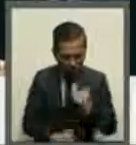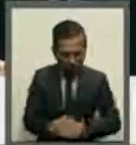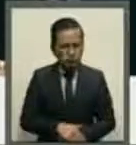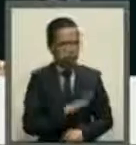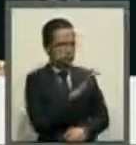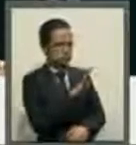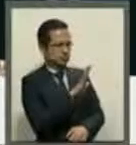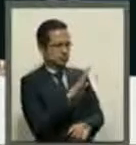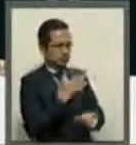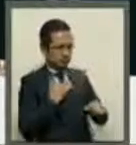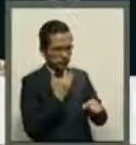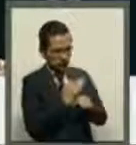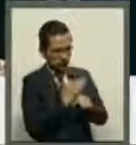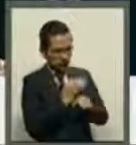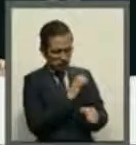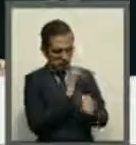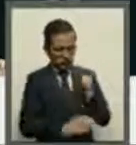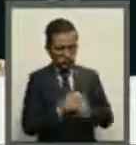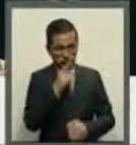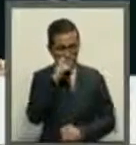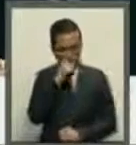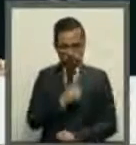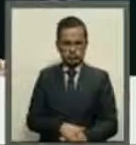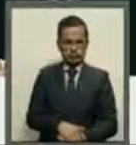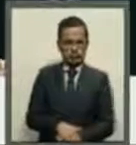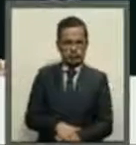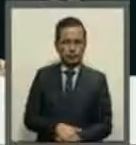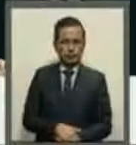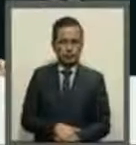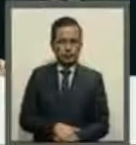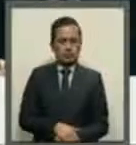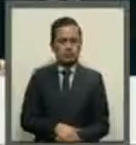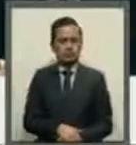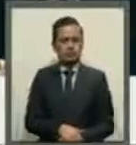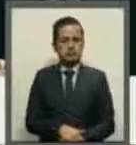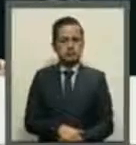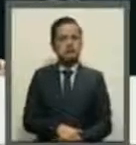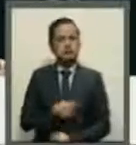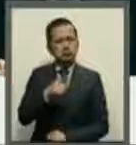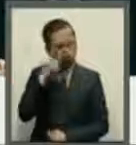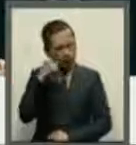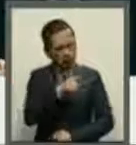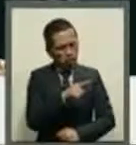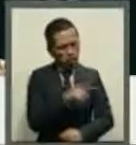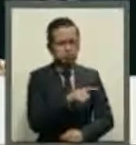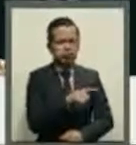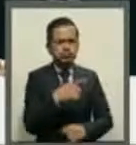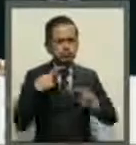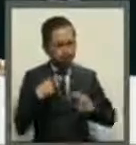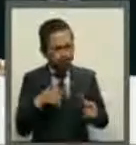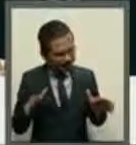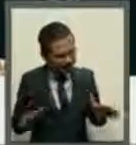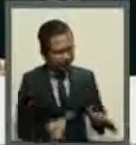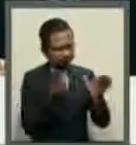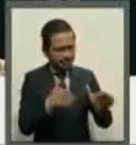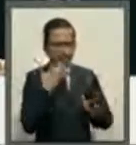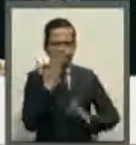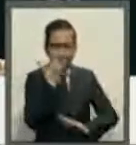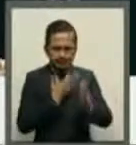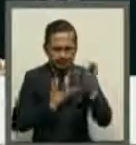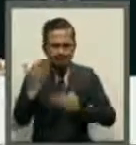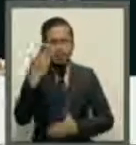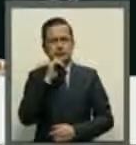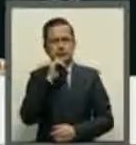permite concluir... Adelante. Todas las facultades del ser humano y fomentará en él a la vez el amor a